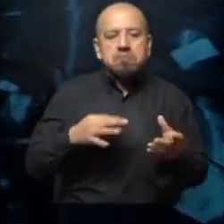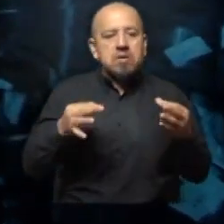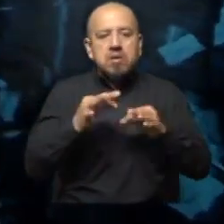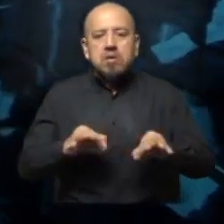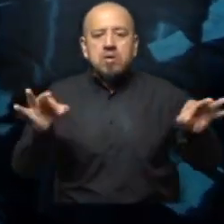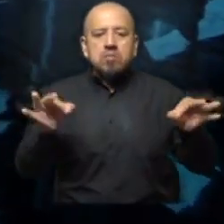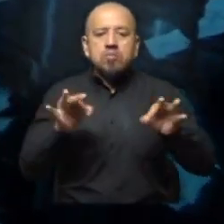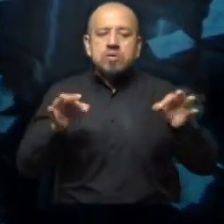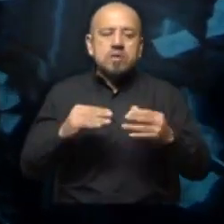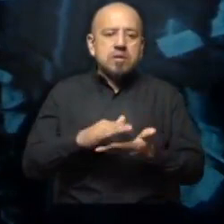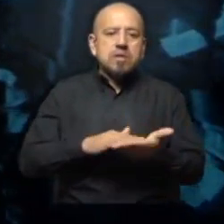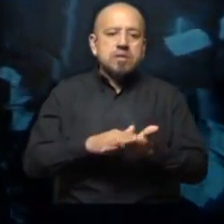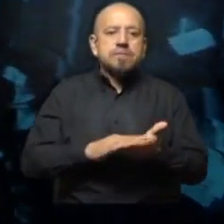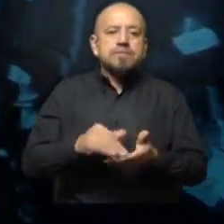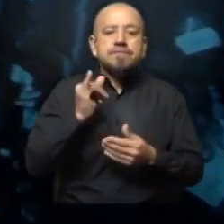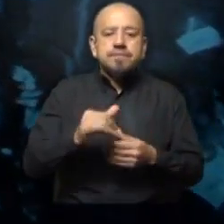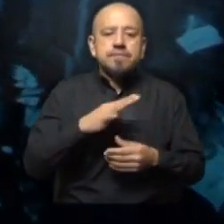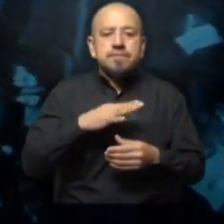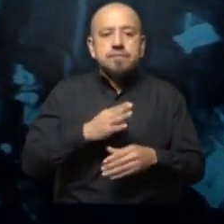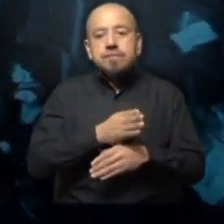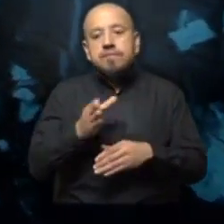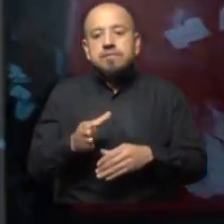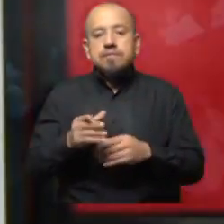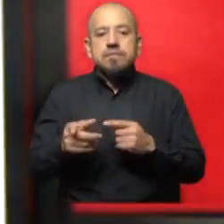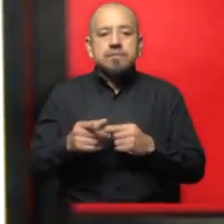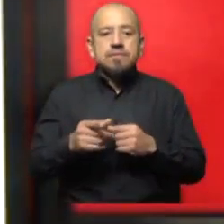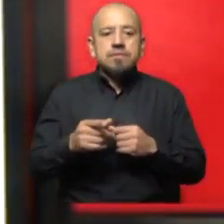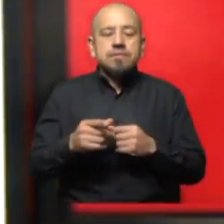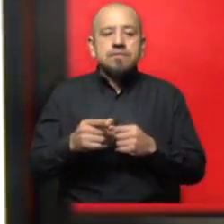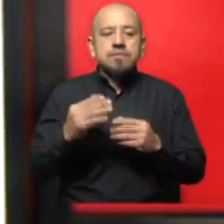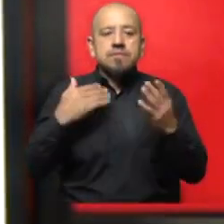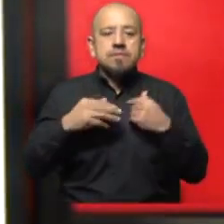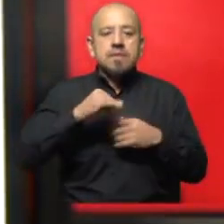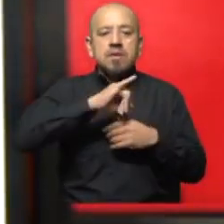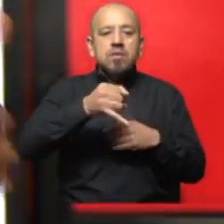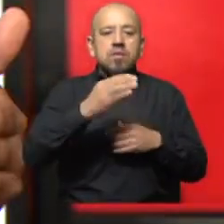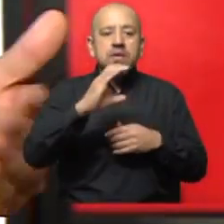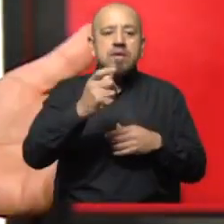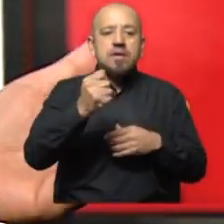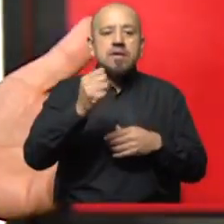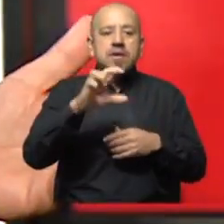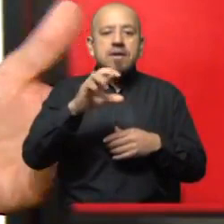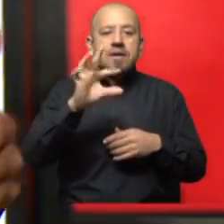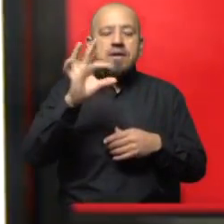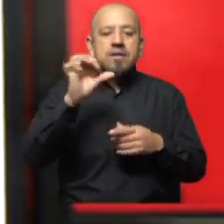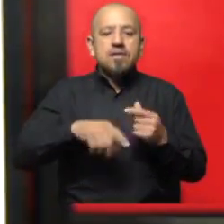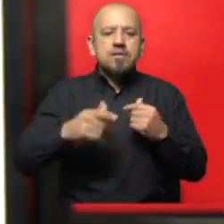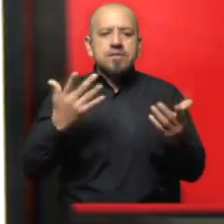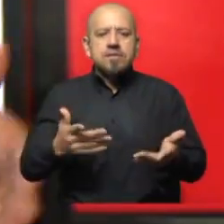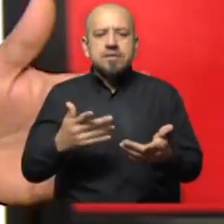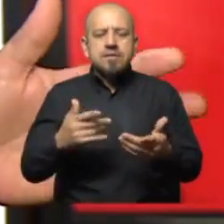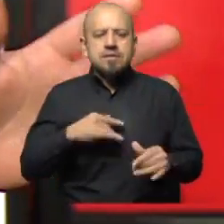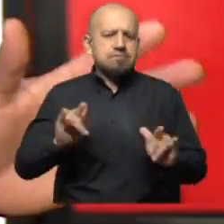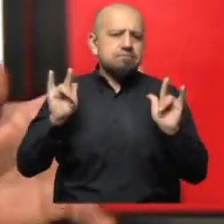nada eso sí tengo un vecino juan carlos un peludo éste era el primer peludo que conocía metalero viste un pelo por